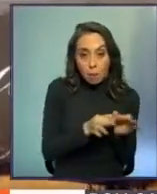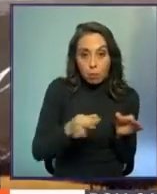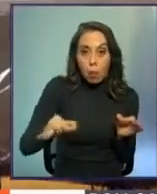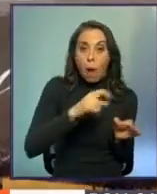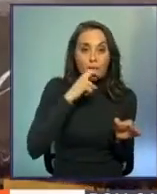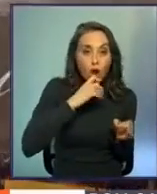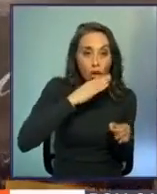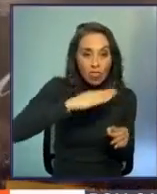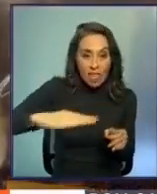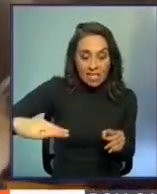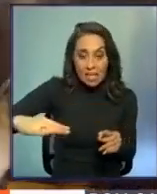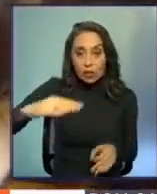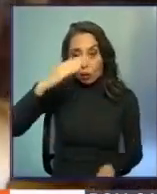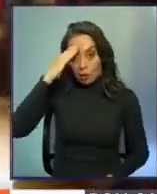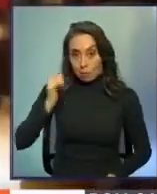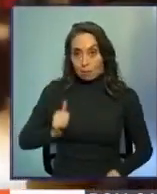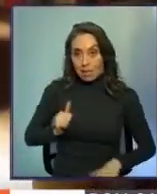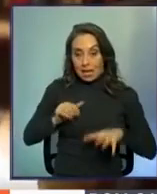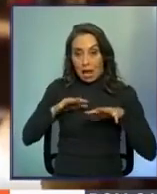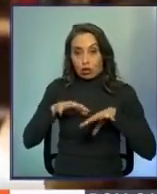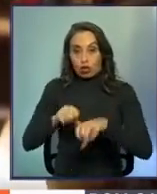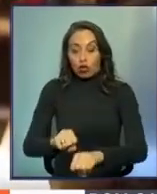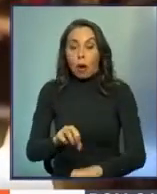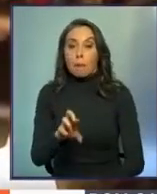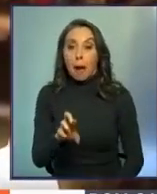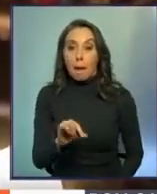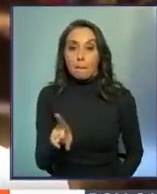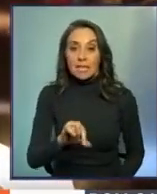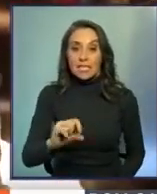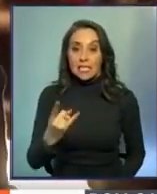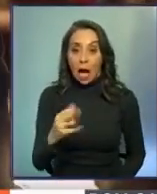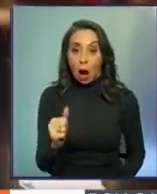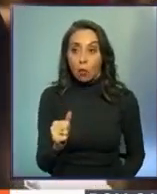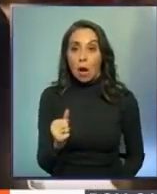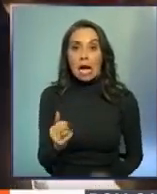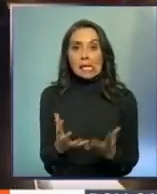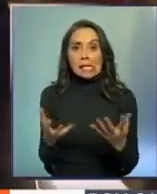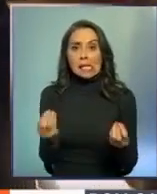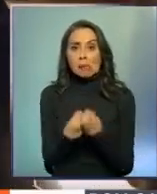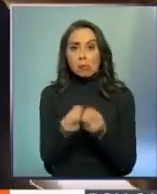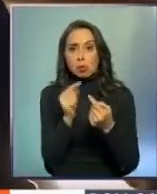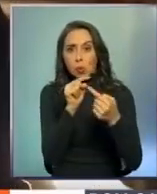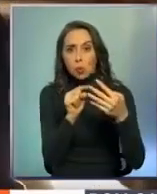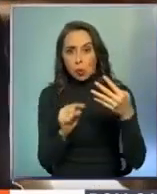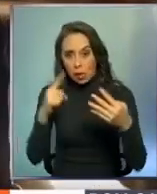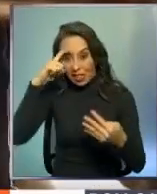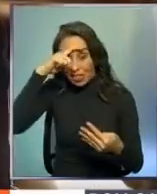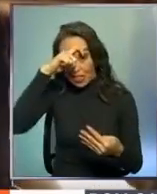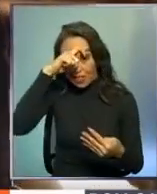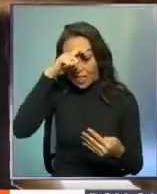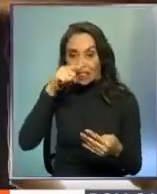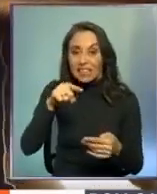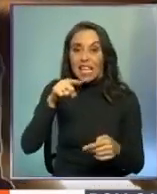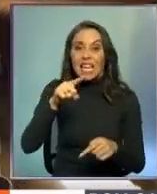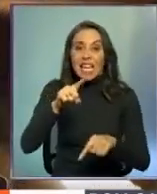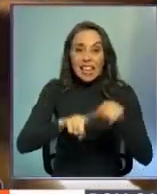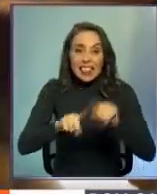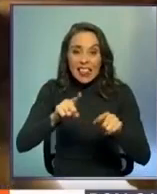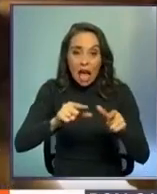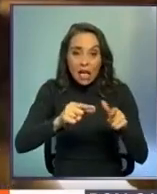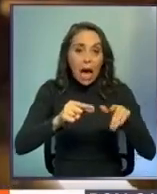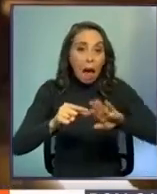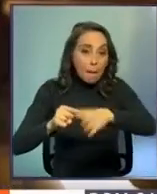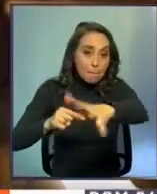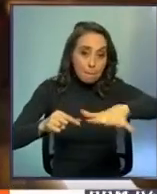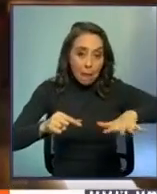tomarse Pisagua representaba una gran cantidad de dificultades, porque era una delgada lengua de